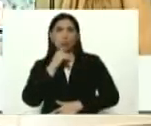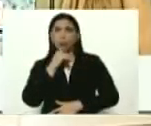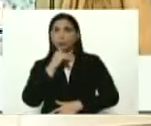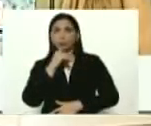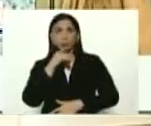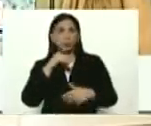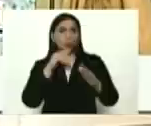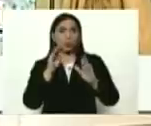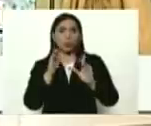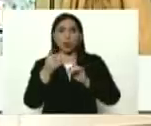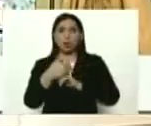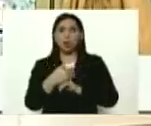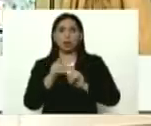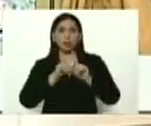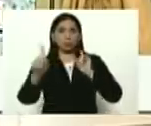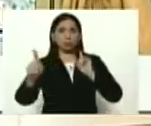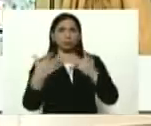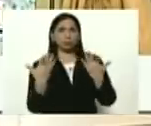distancia social bien.